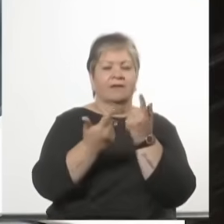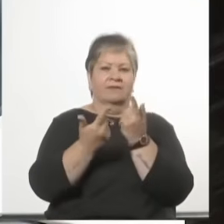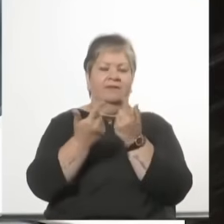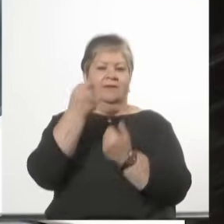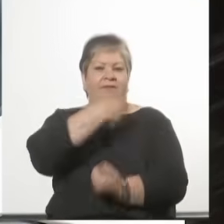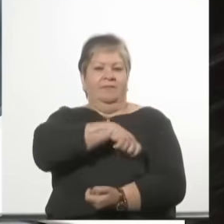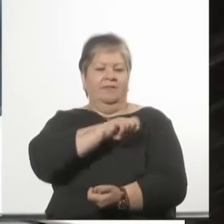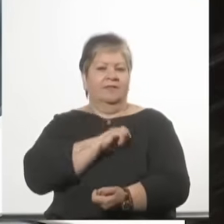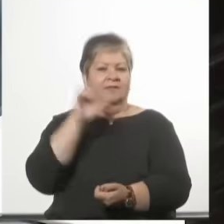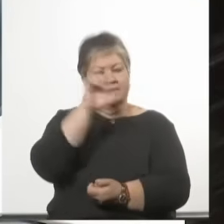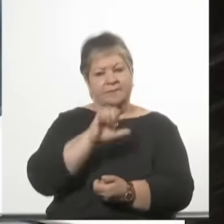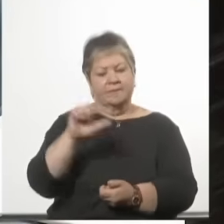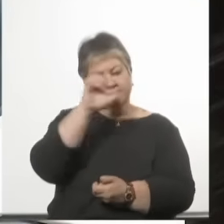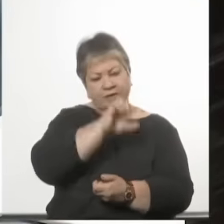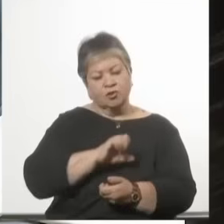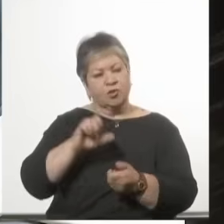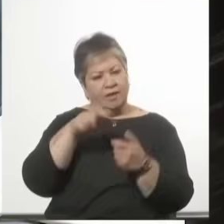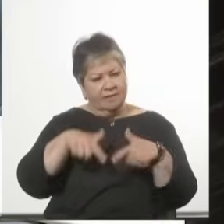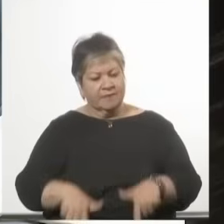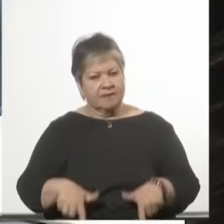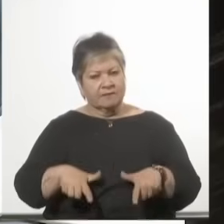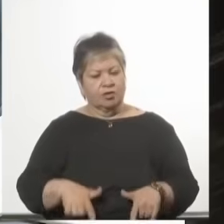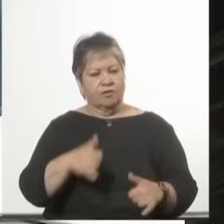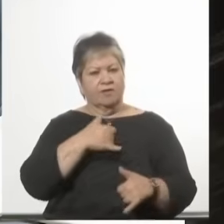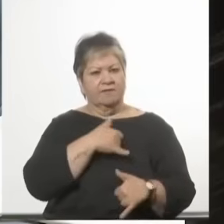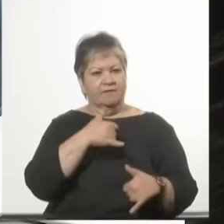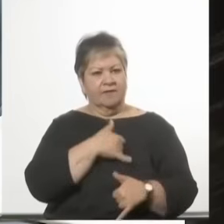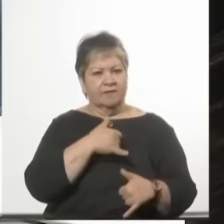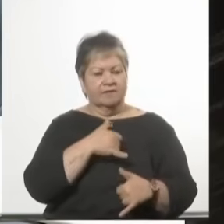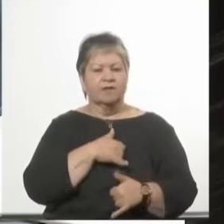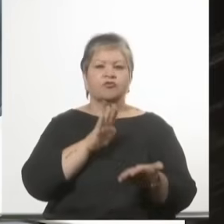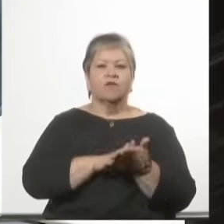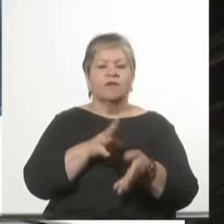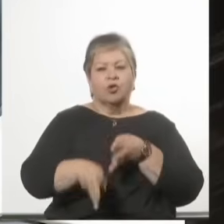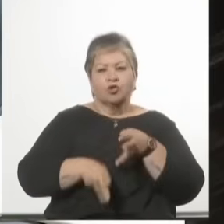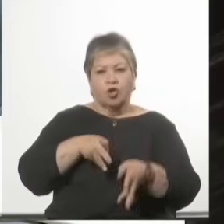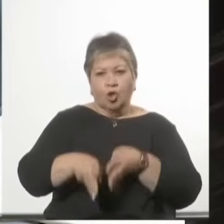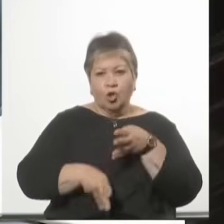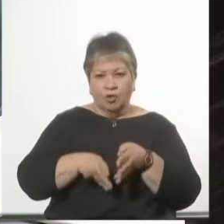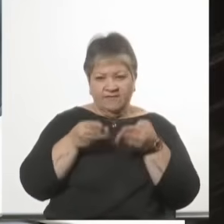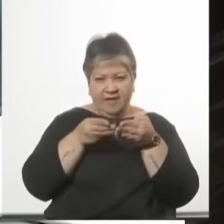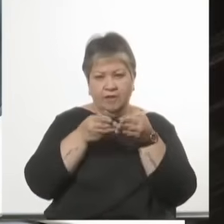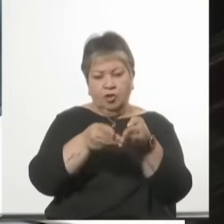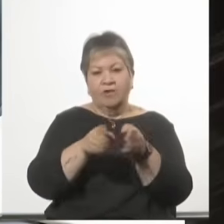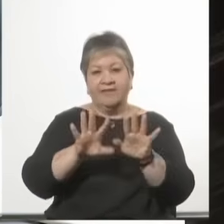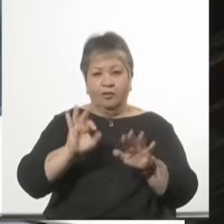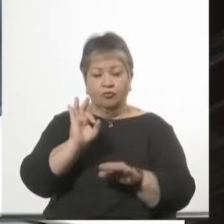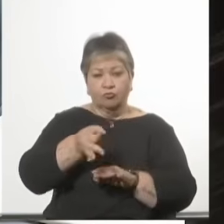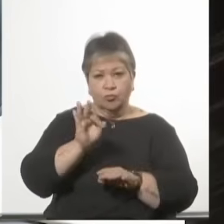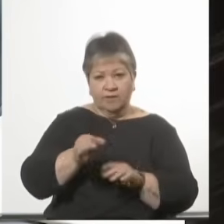la situación del próximo hito relacionado con los motores? En la reunión del 10 de octubre,